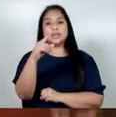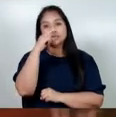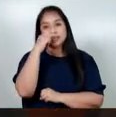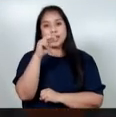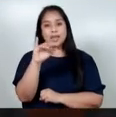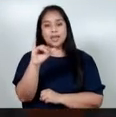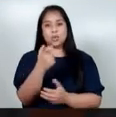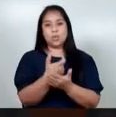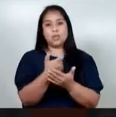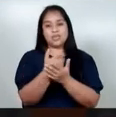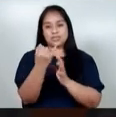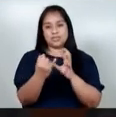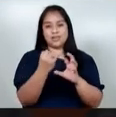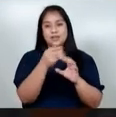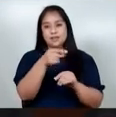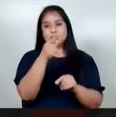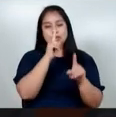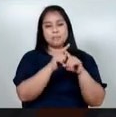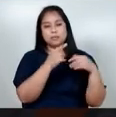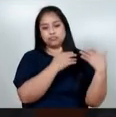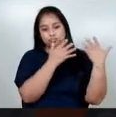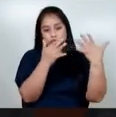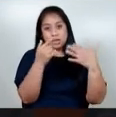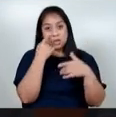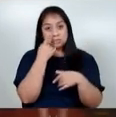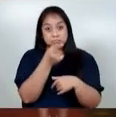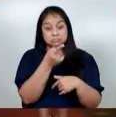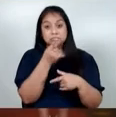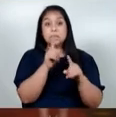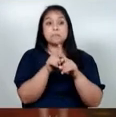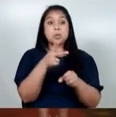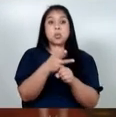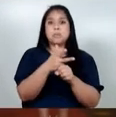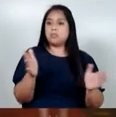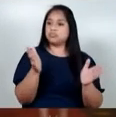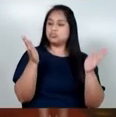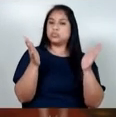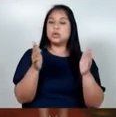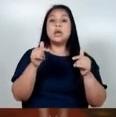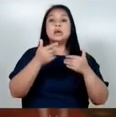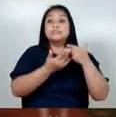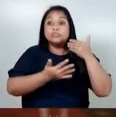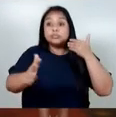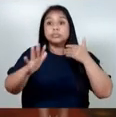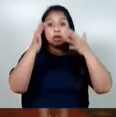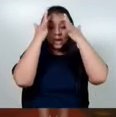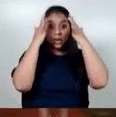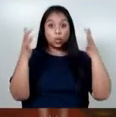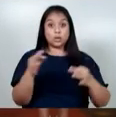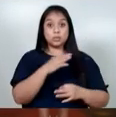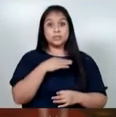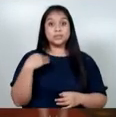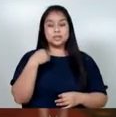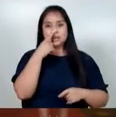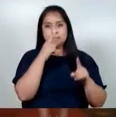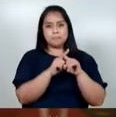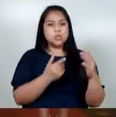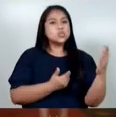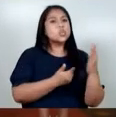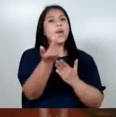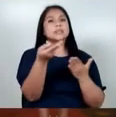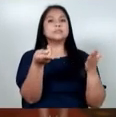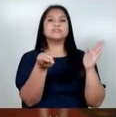resiliente. En los próximos días se estarán publicando los acuerdos ministeriales con las nuevas medidas que deberán implementarse en